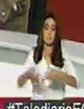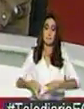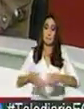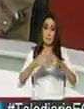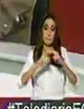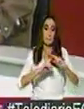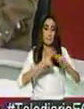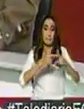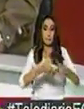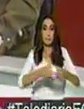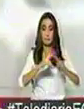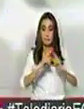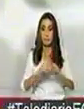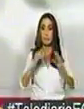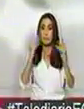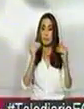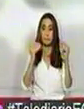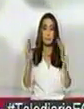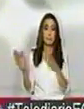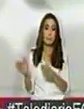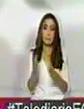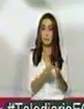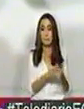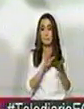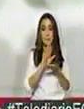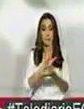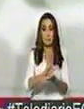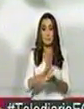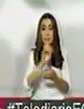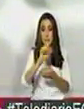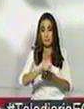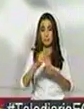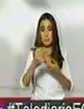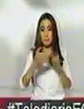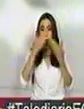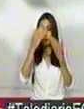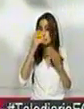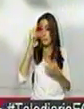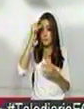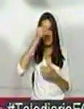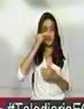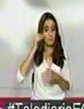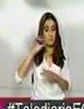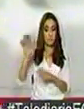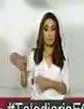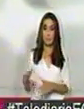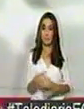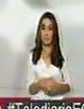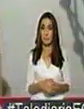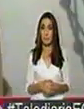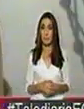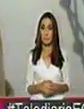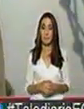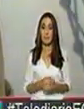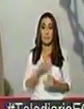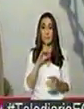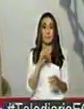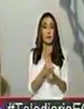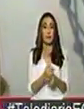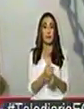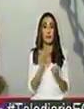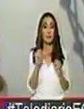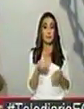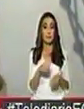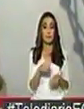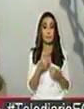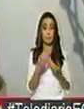por parte del Instituto Ecuatoriano de Seguridad Social para que se puedan construir las viviendas por parte de los beneficiarios, ¿no? Sí, nosotros